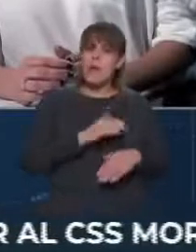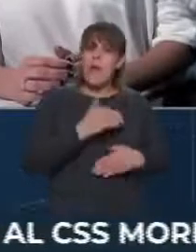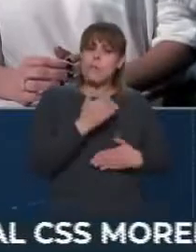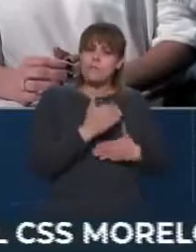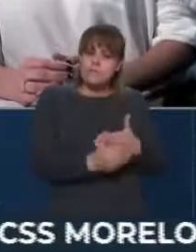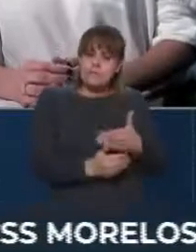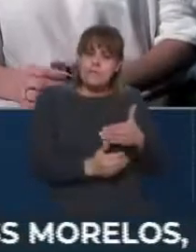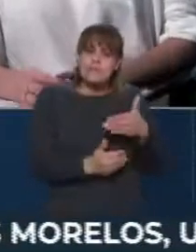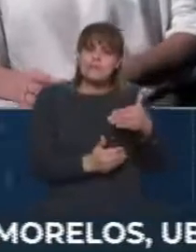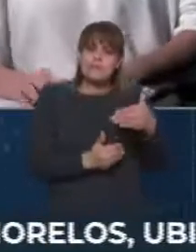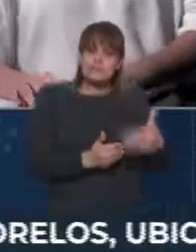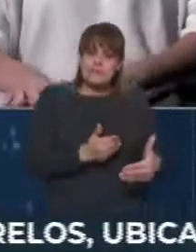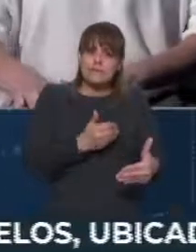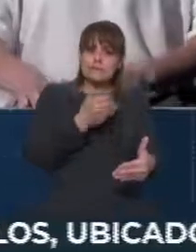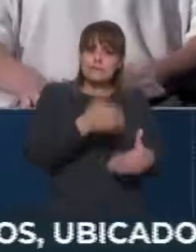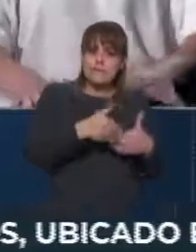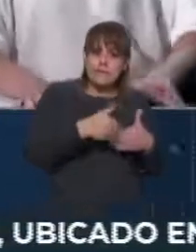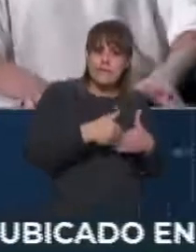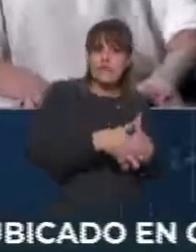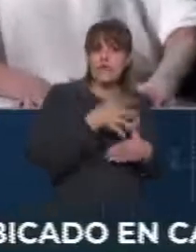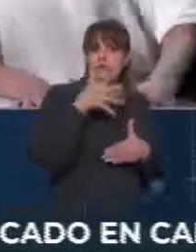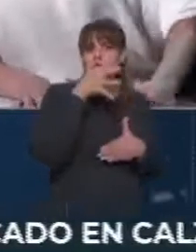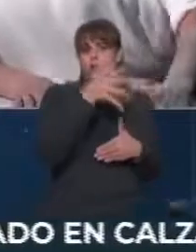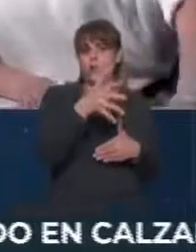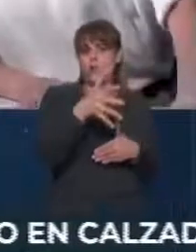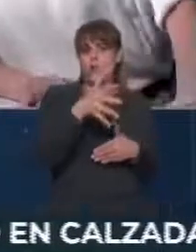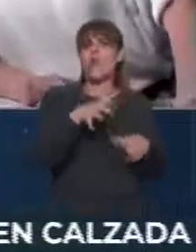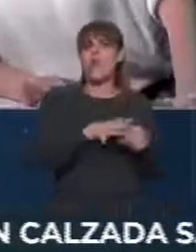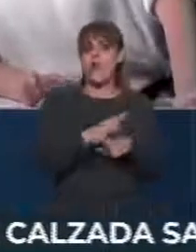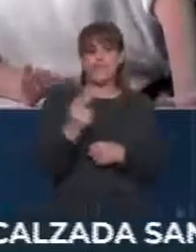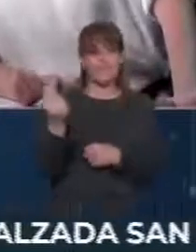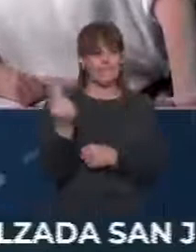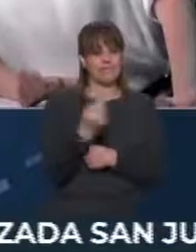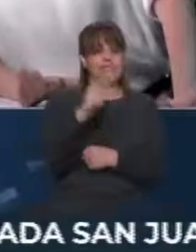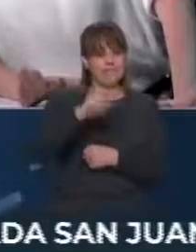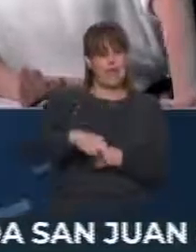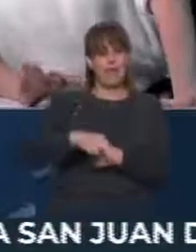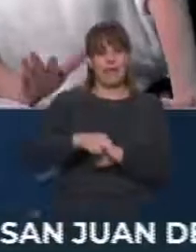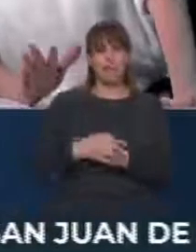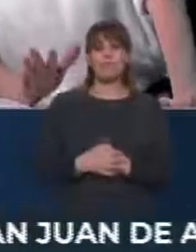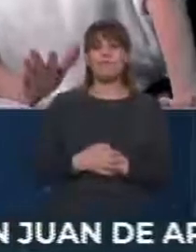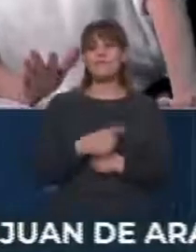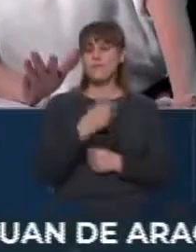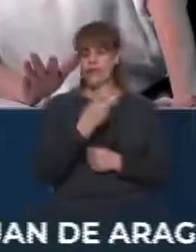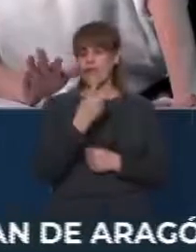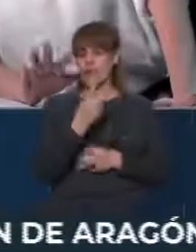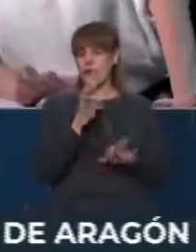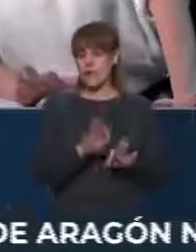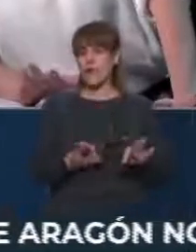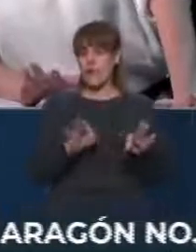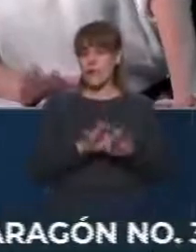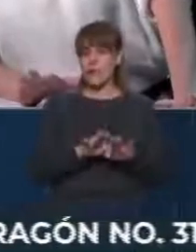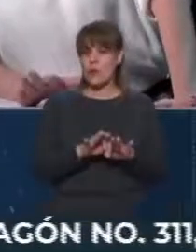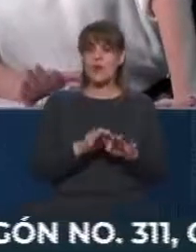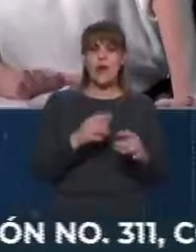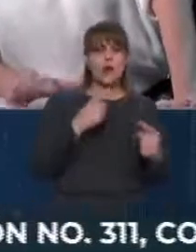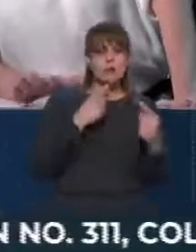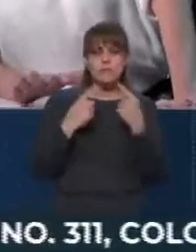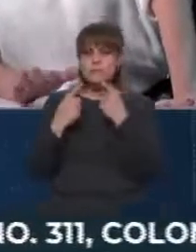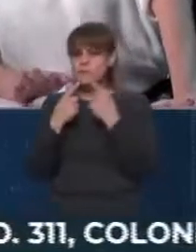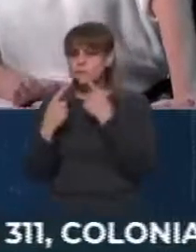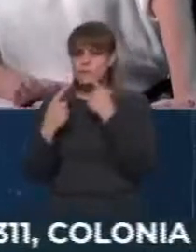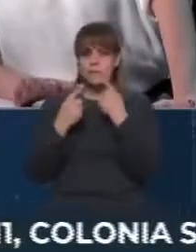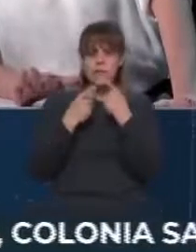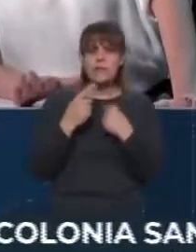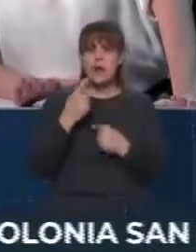importante hacia adelante de lo que tenemos. Sí, la urgencia yo está creo ahí. que sobre ese punto hay consenso, o sea, sí